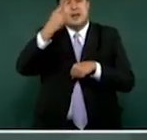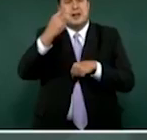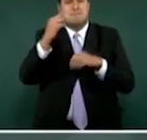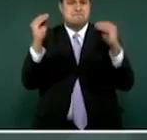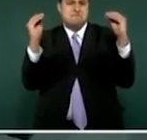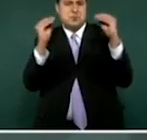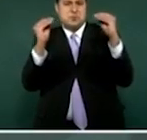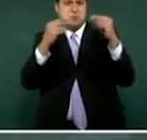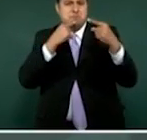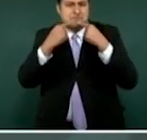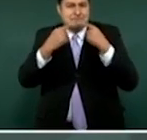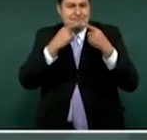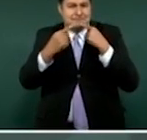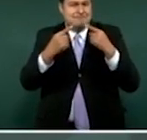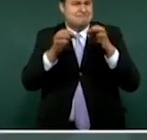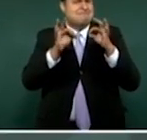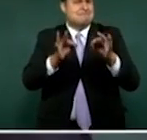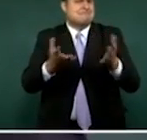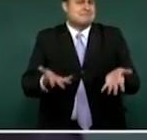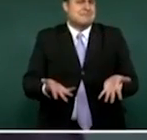y esos temas